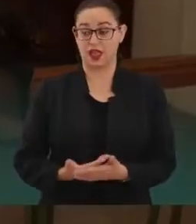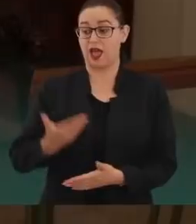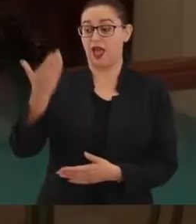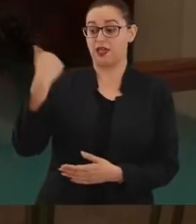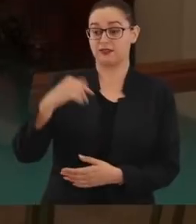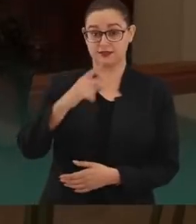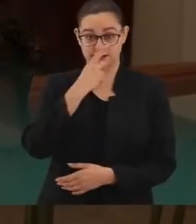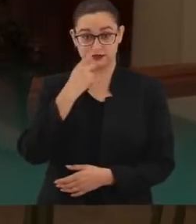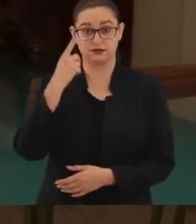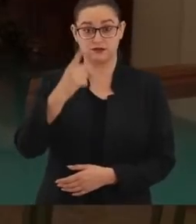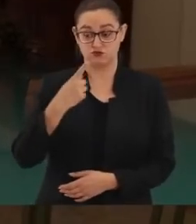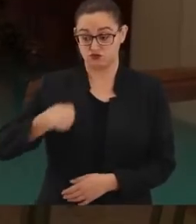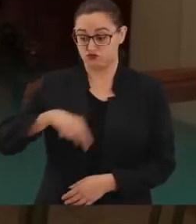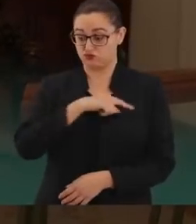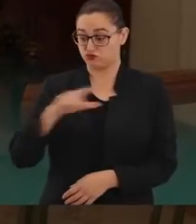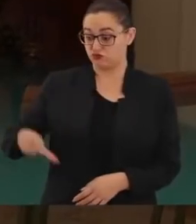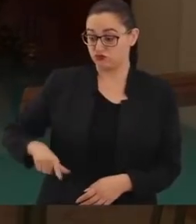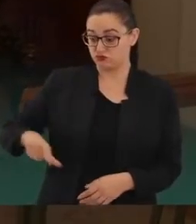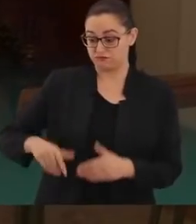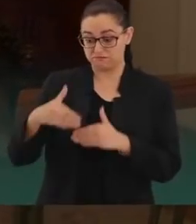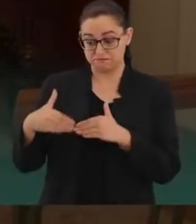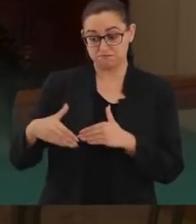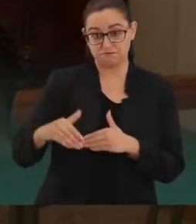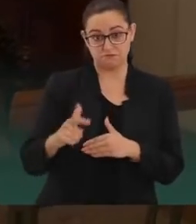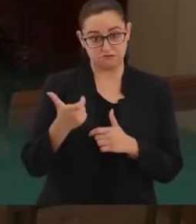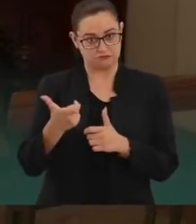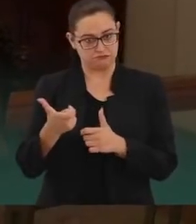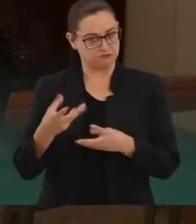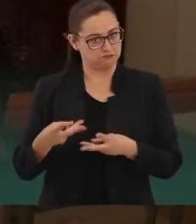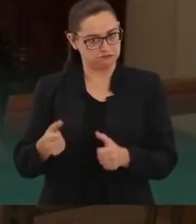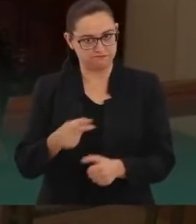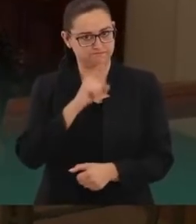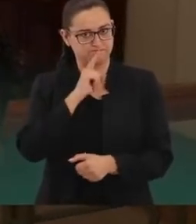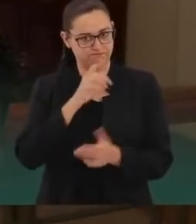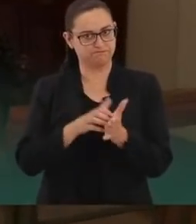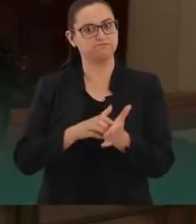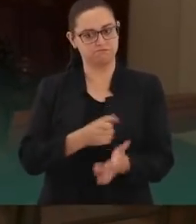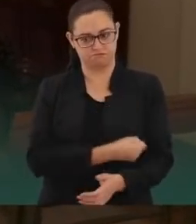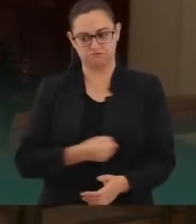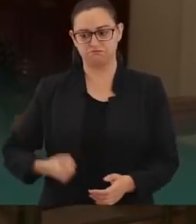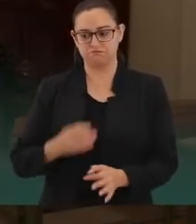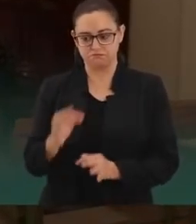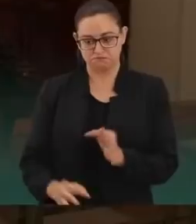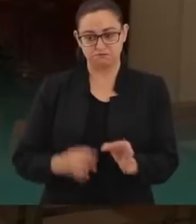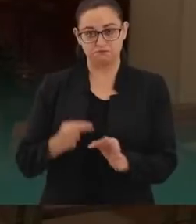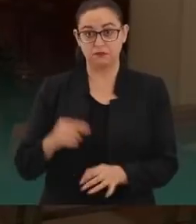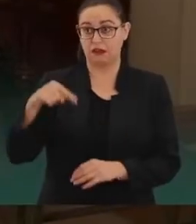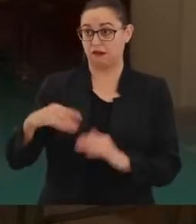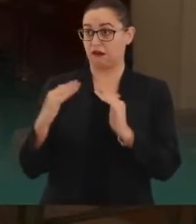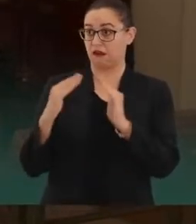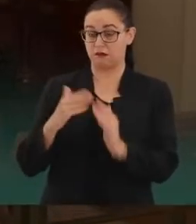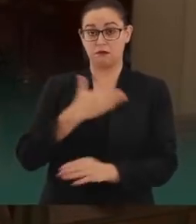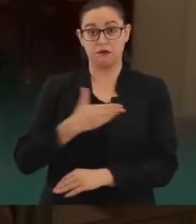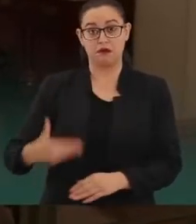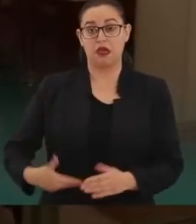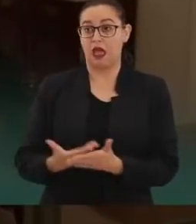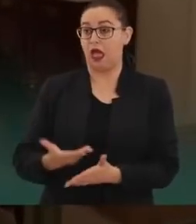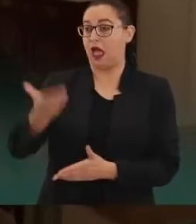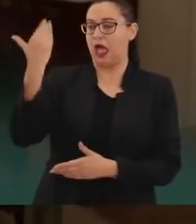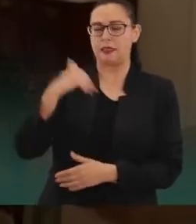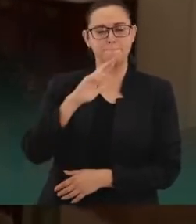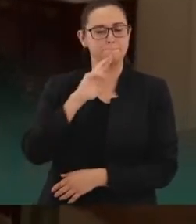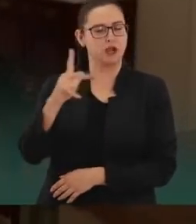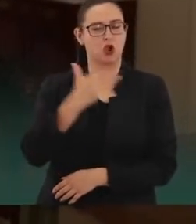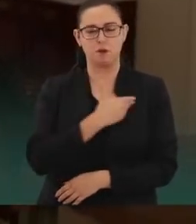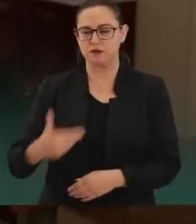capital. Dijimos que íbamos a gobernar con austeridad republicana y cumplimos. aquí en Palacio Nacional, donde vivió y